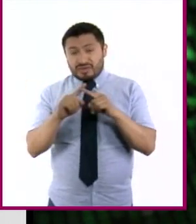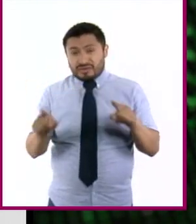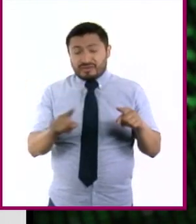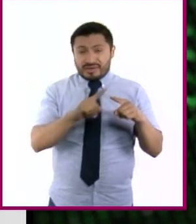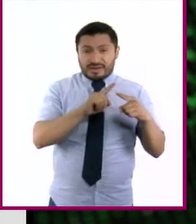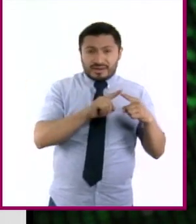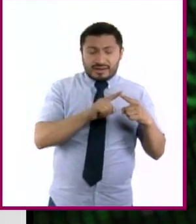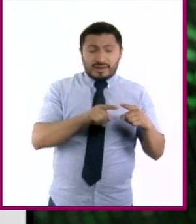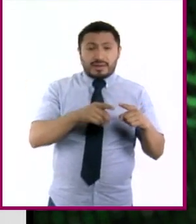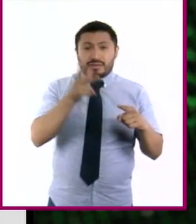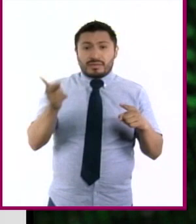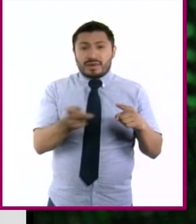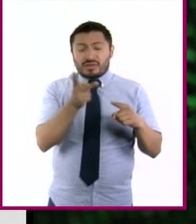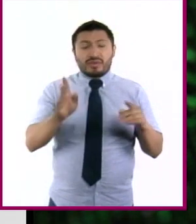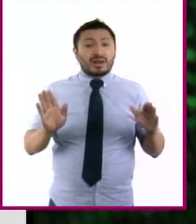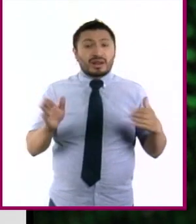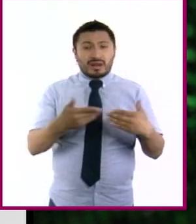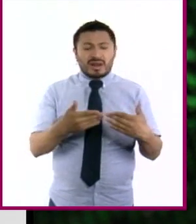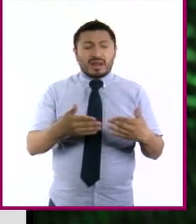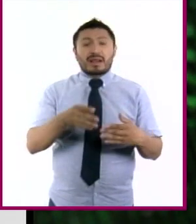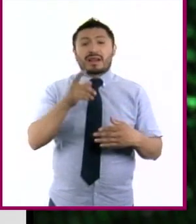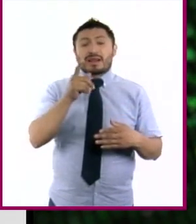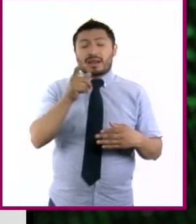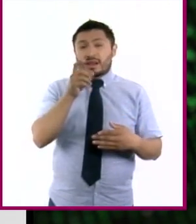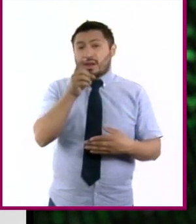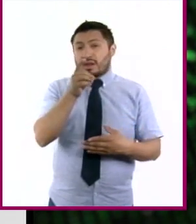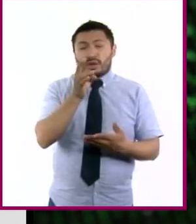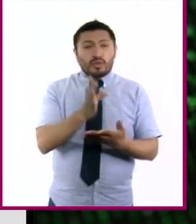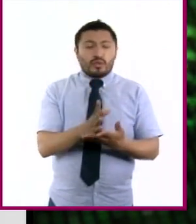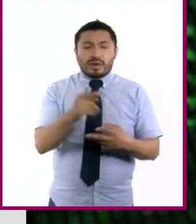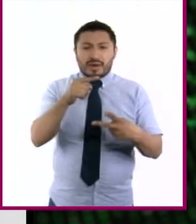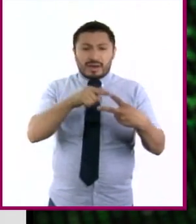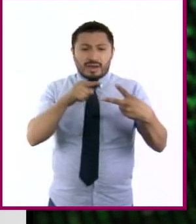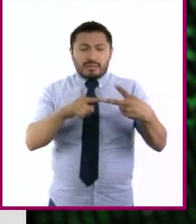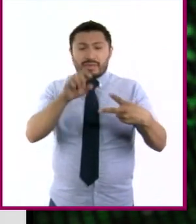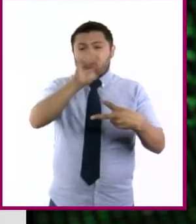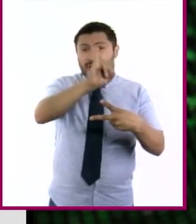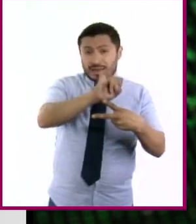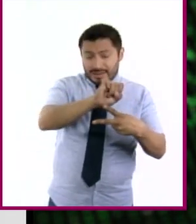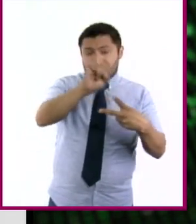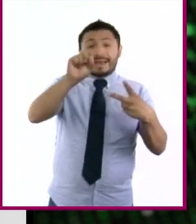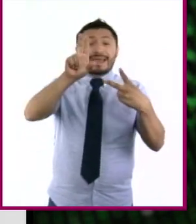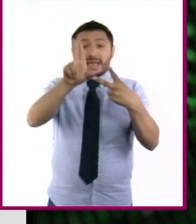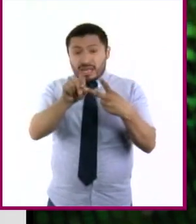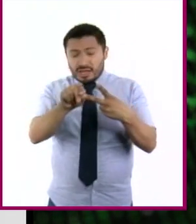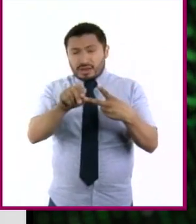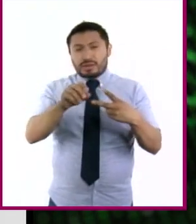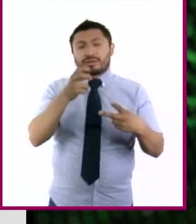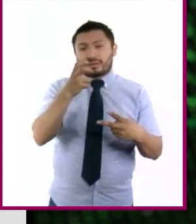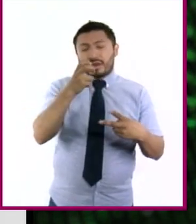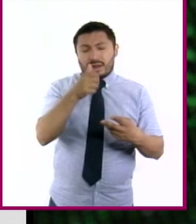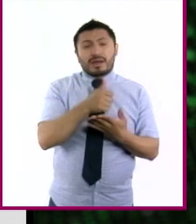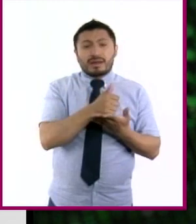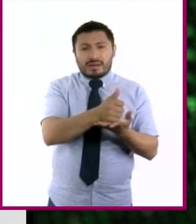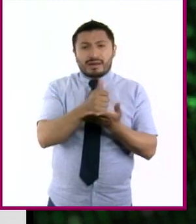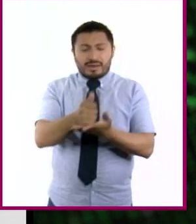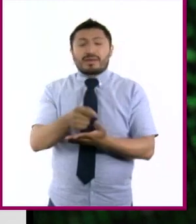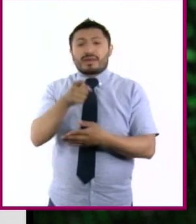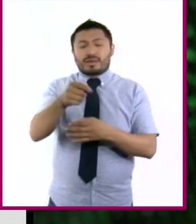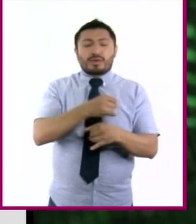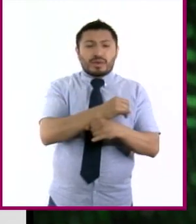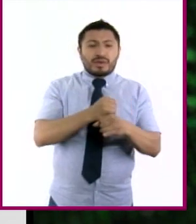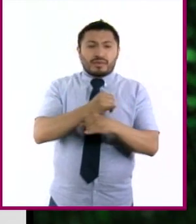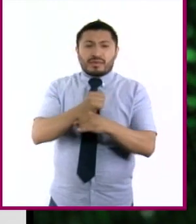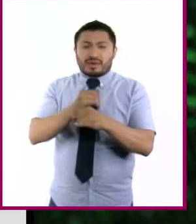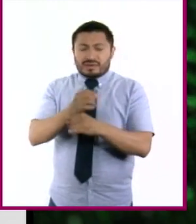preguntas cerradas, que le das opciones de respuesta a las personas, y este tipo de preguntas ayudan muchísimo a investigaciones